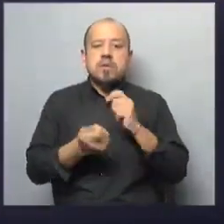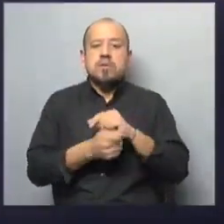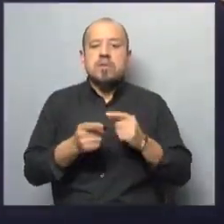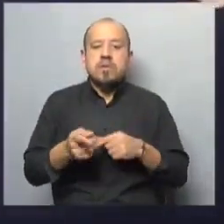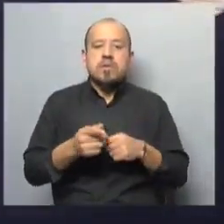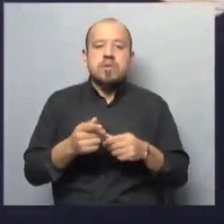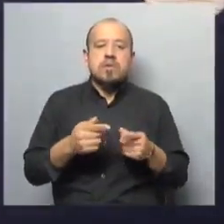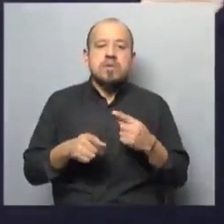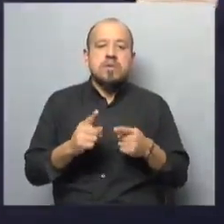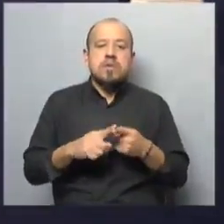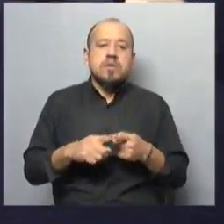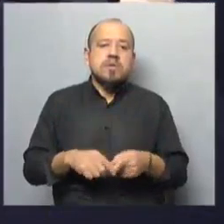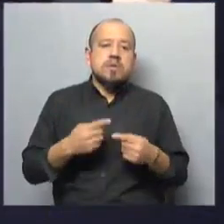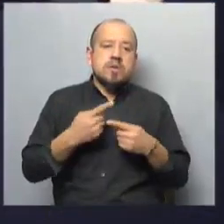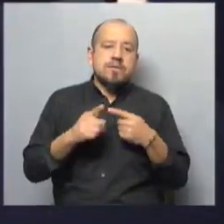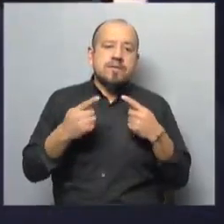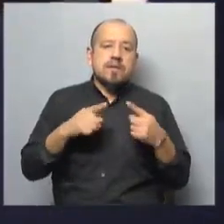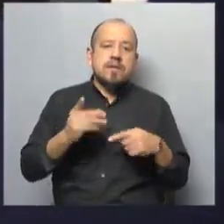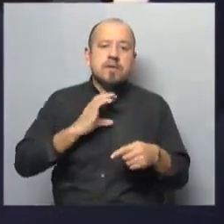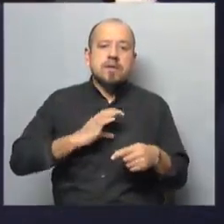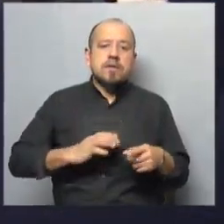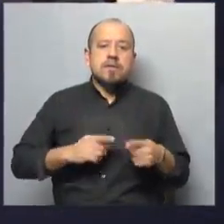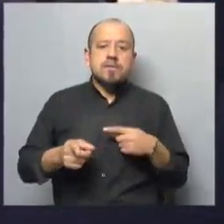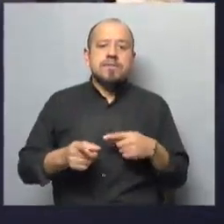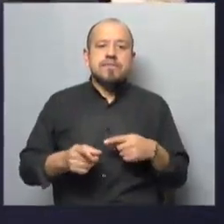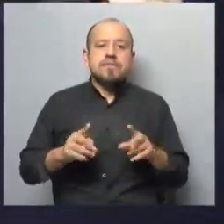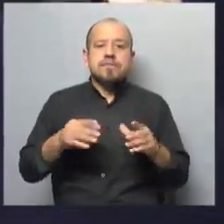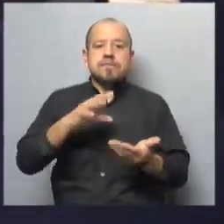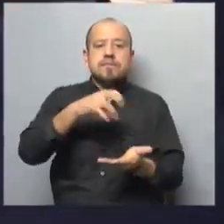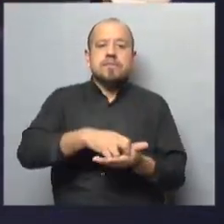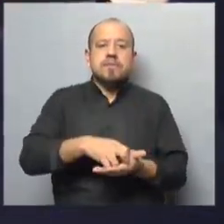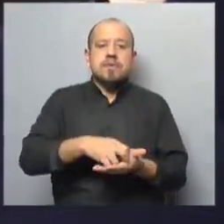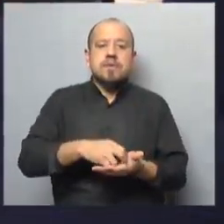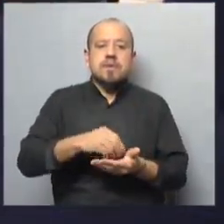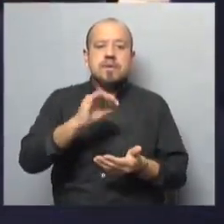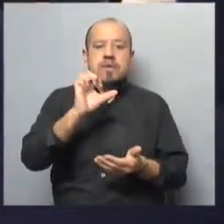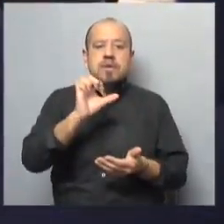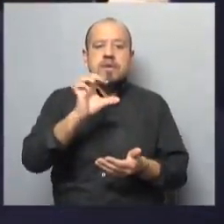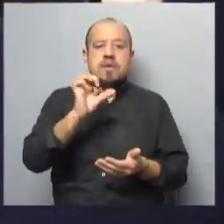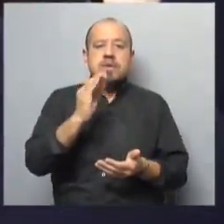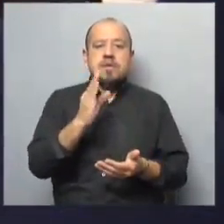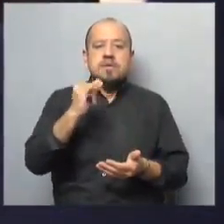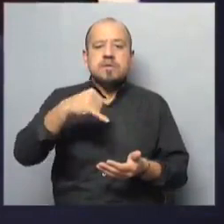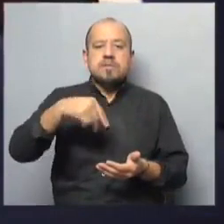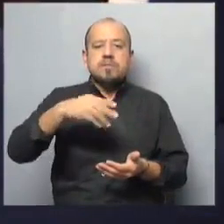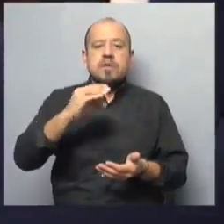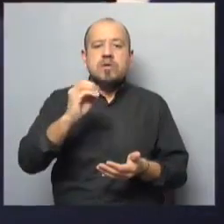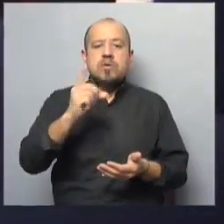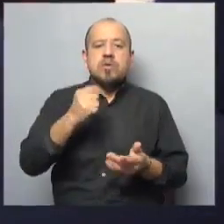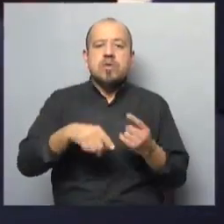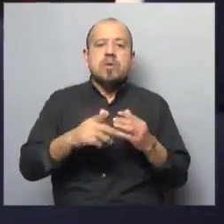en competencias. Hay centros de tiempo completo, la María Píndola. Me parece que se